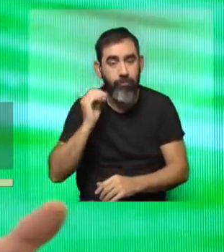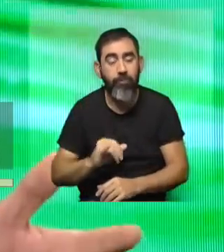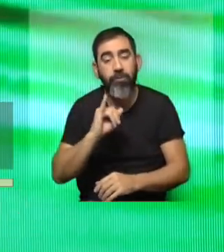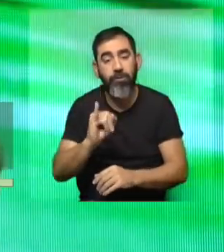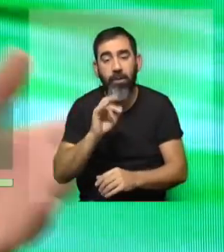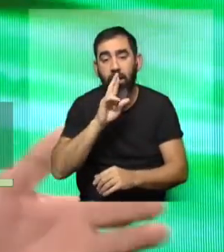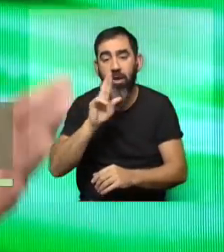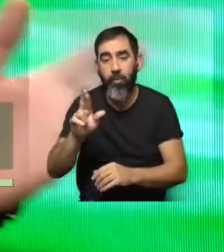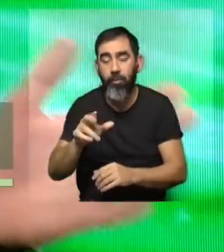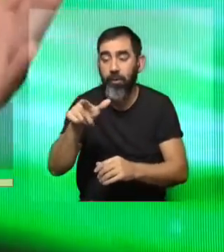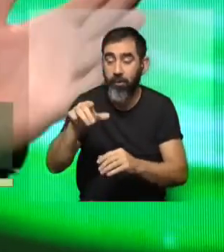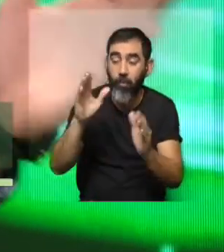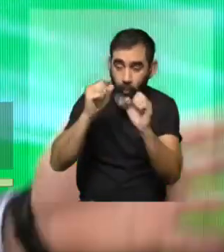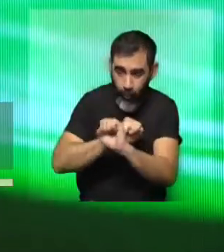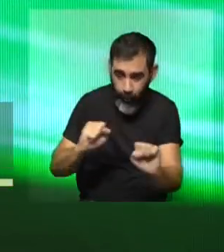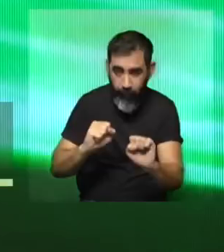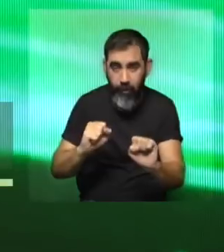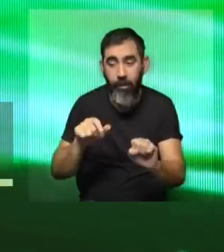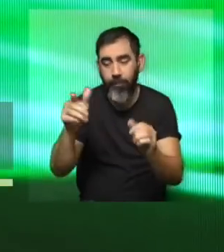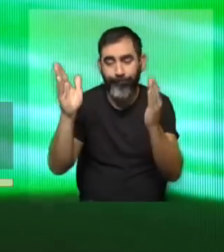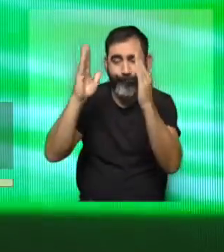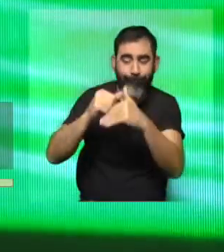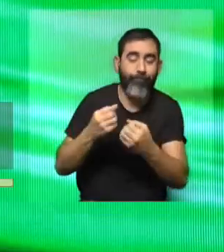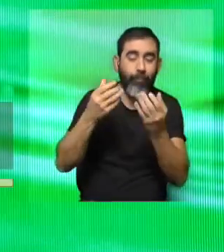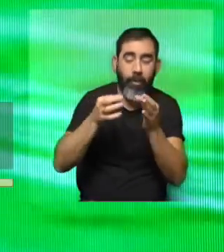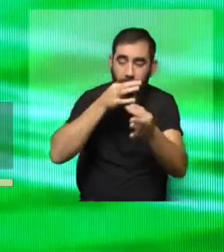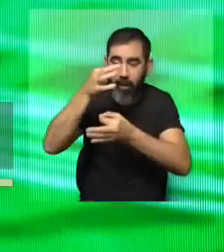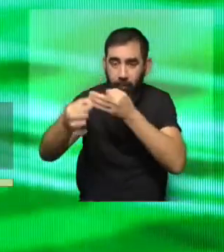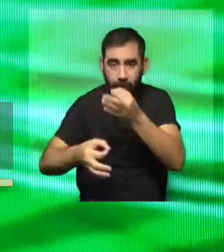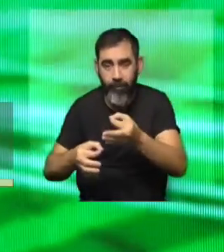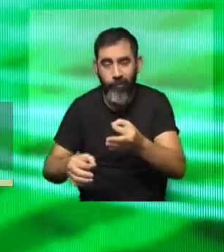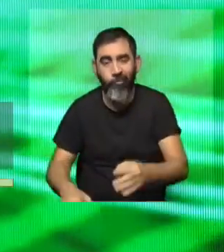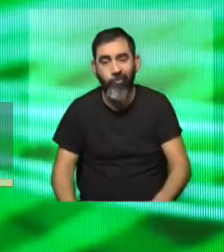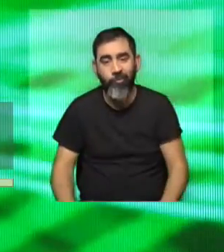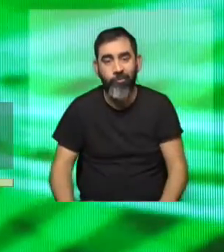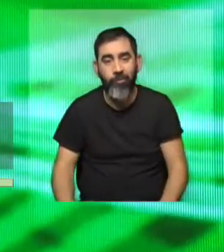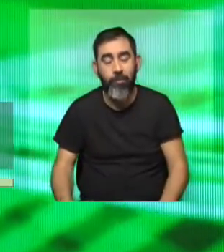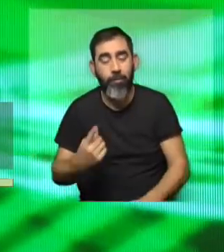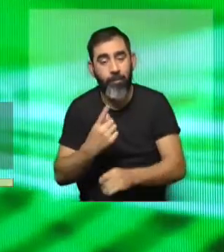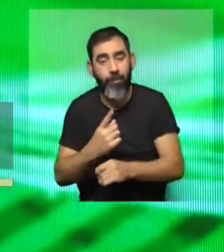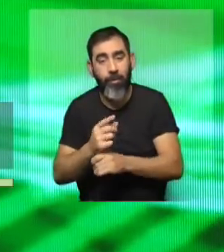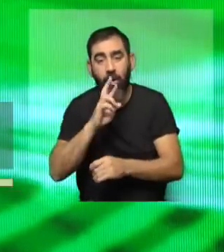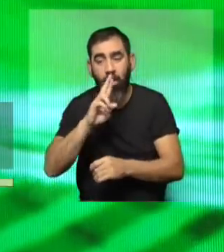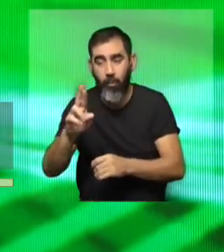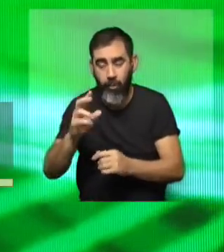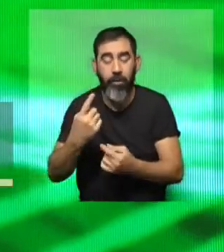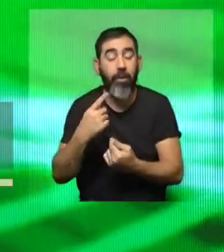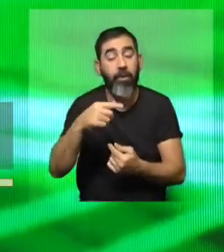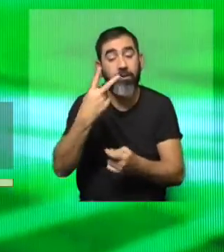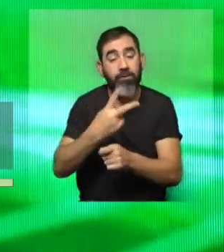sí responder y decirme nada esto se pudo hacer Por esto estoy Esto no se puede hacer por ahora por esto Esto primero esos tres respuestas después